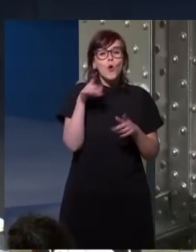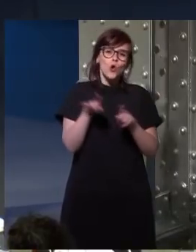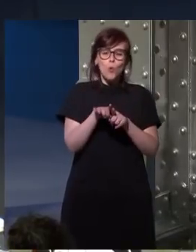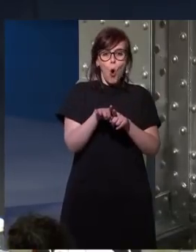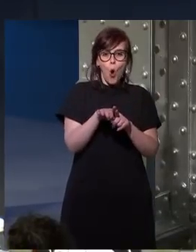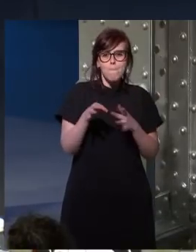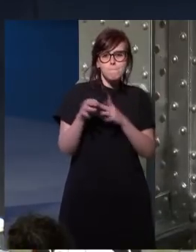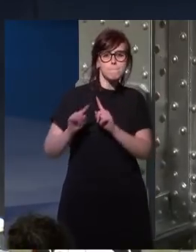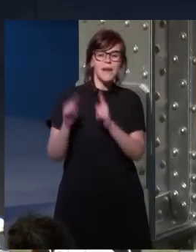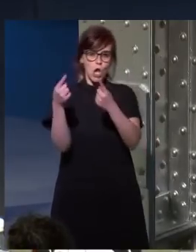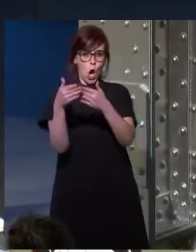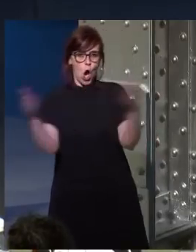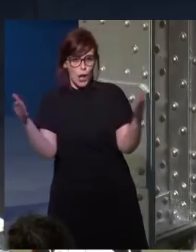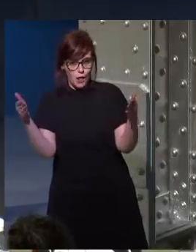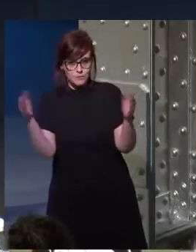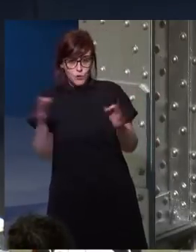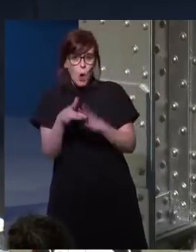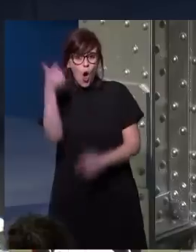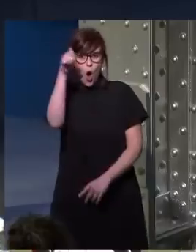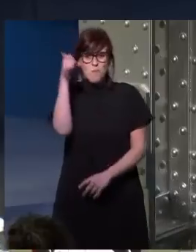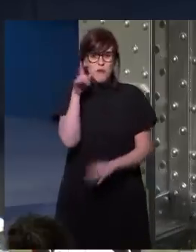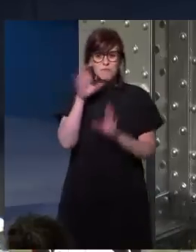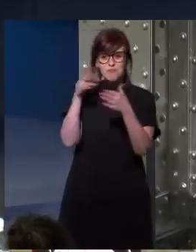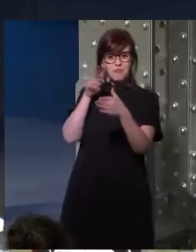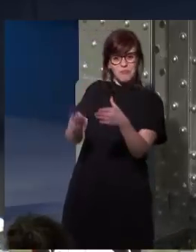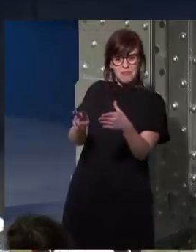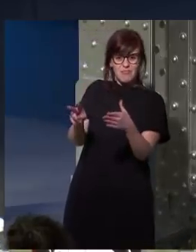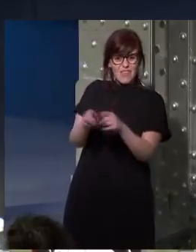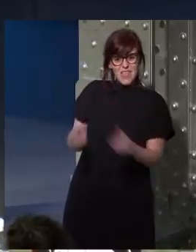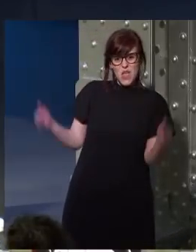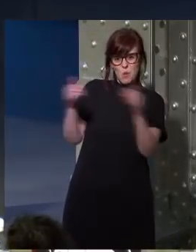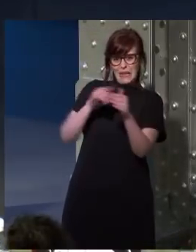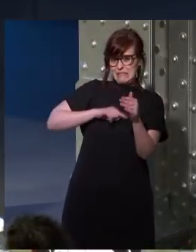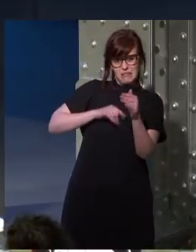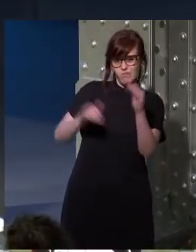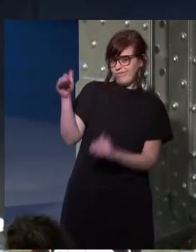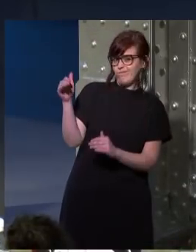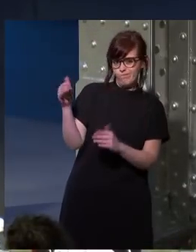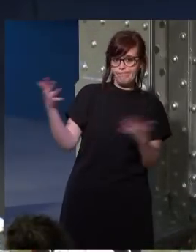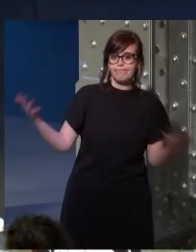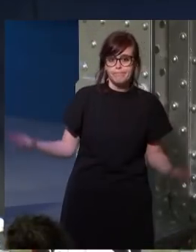en su momento pues los hombres no las reconocían para nada como iguales.